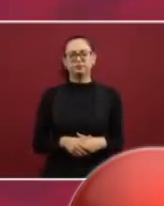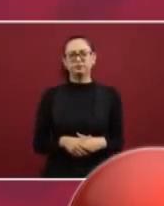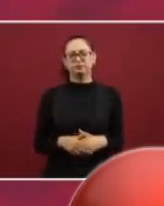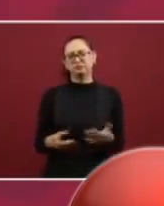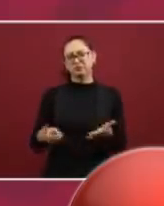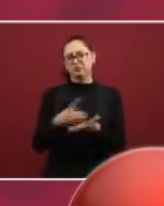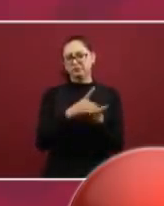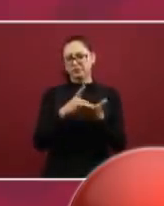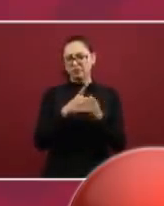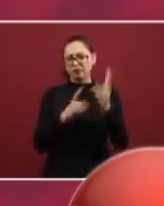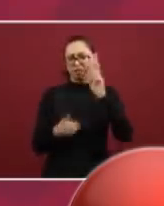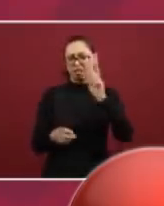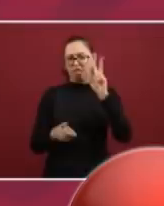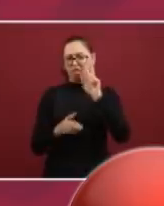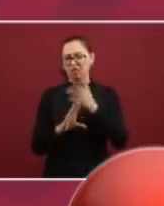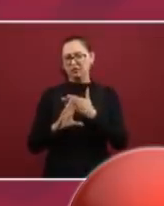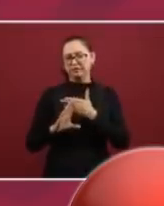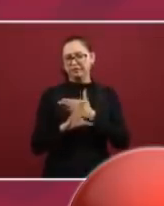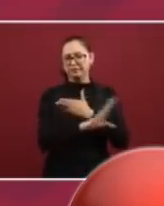las adicciones,